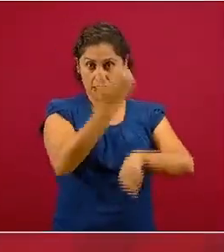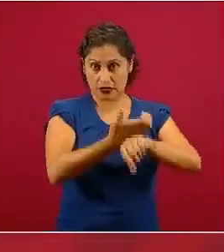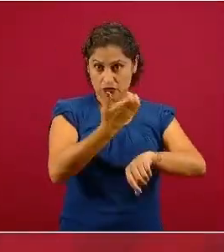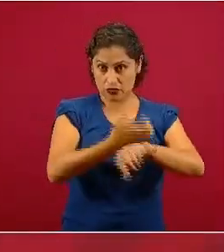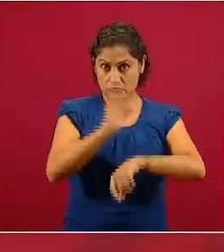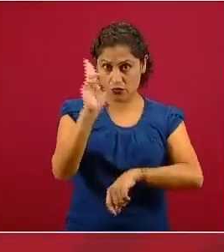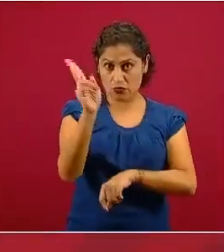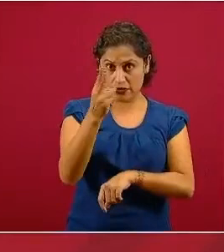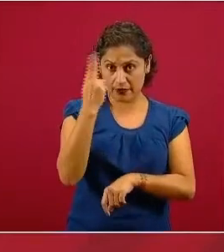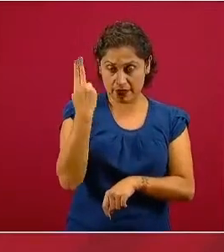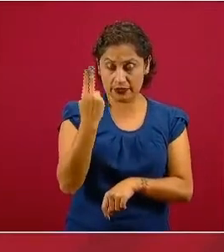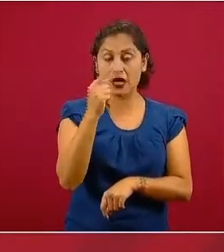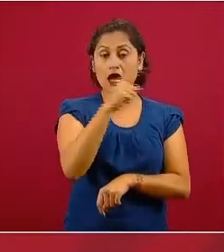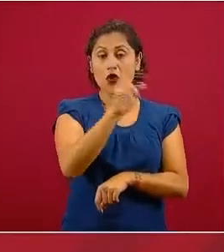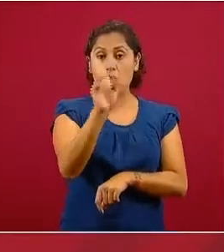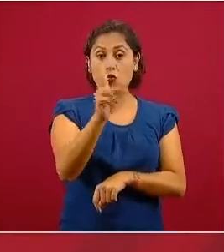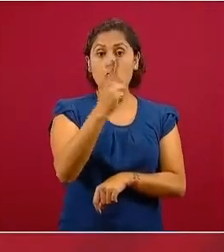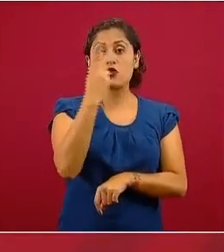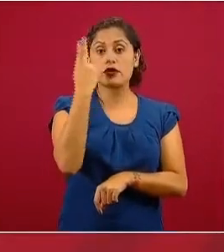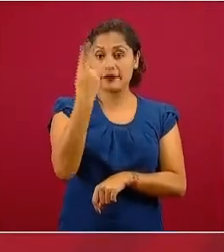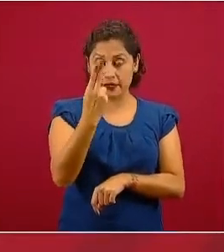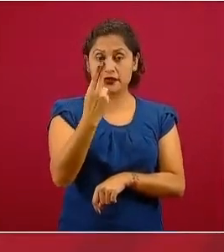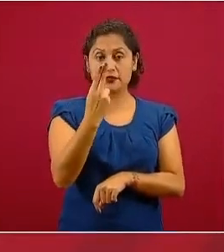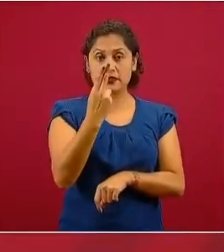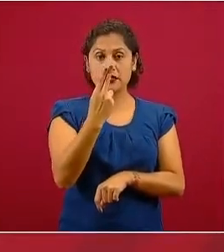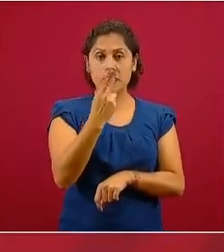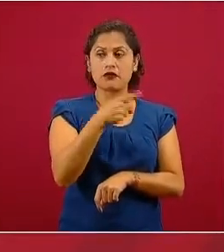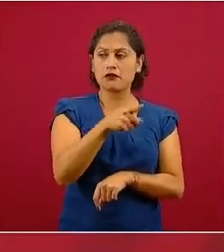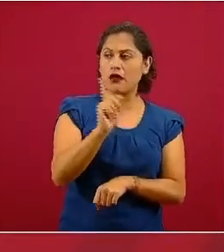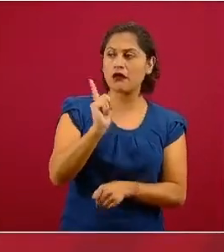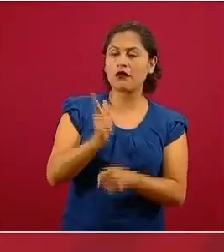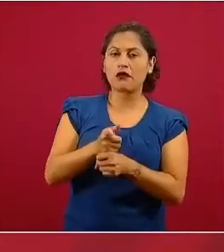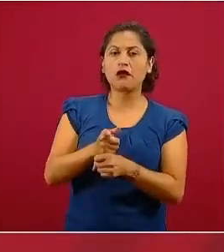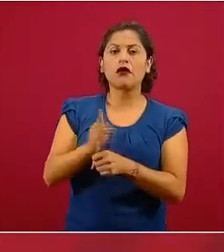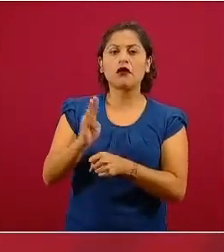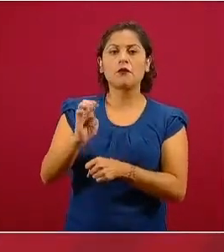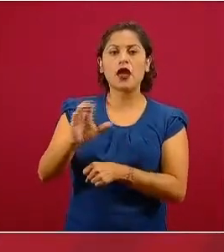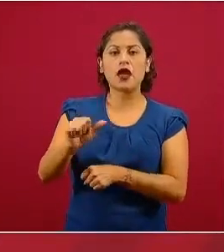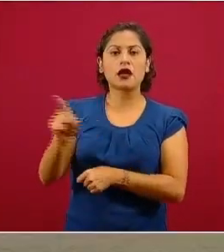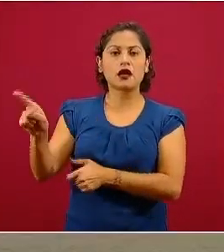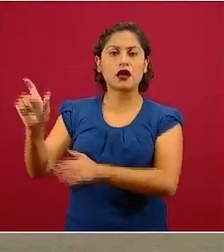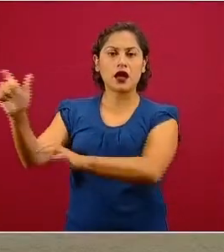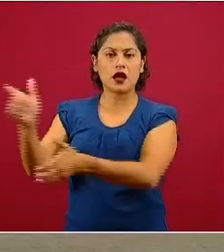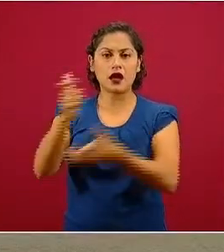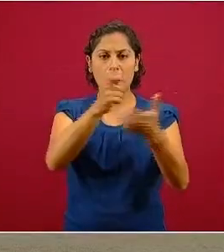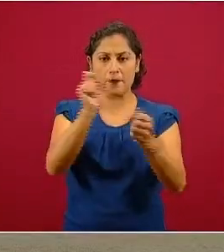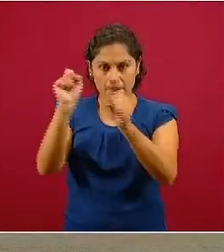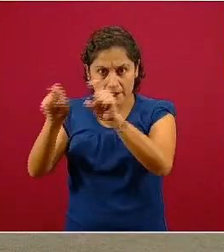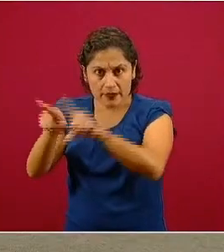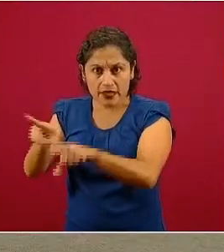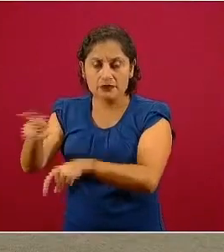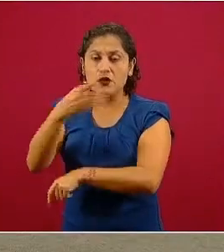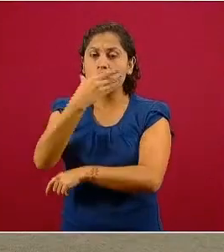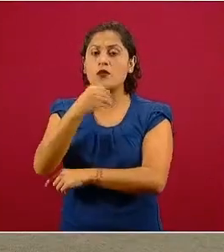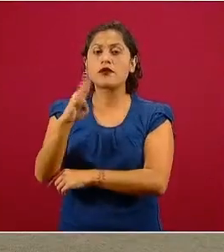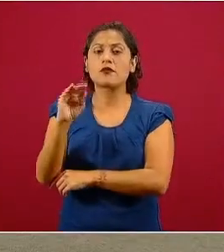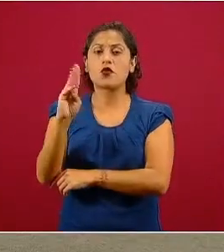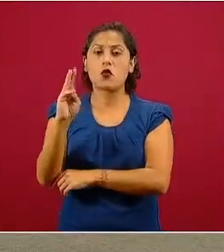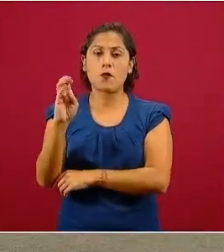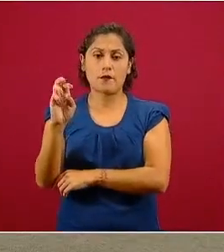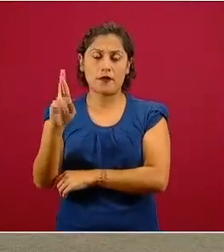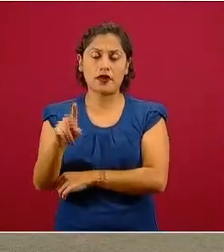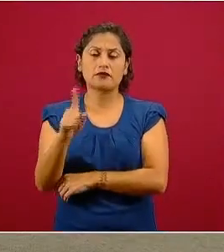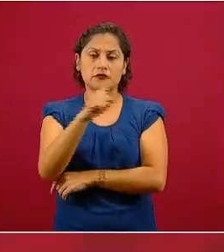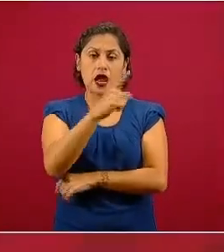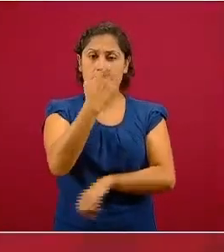universidad adoptó un financiamiento, un donativo del señor Bloomberg, y es costumbre en Estados Unidos que cuando alguien